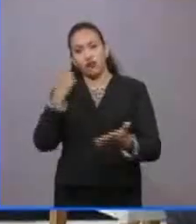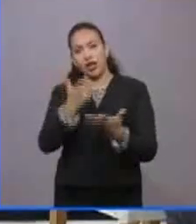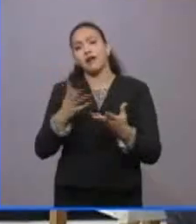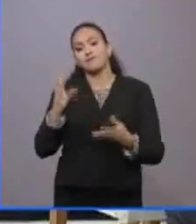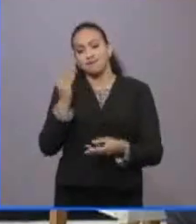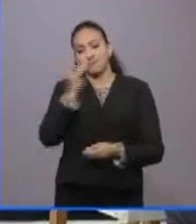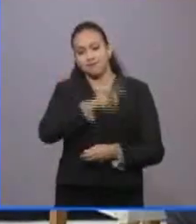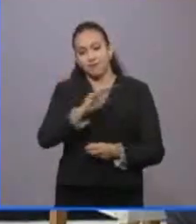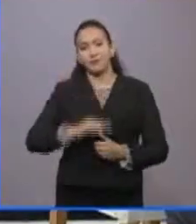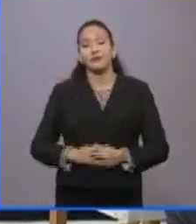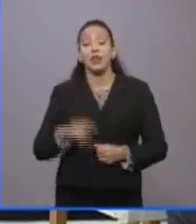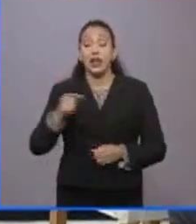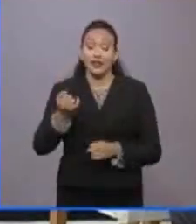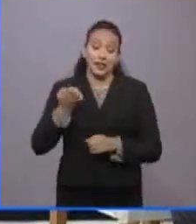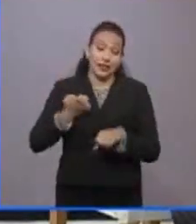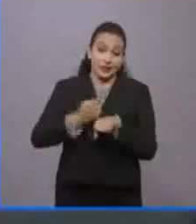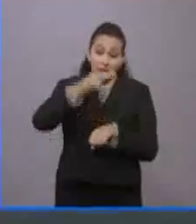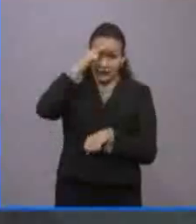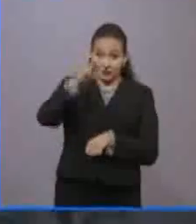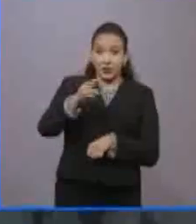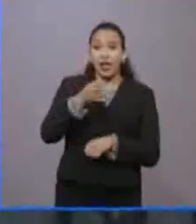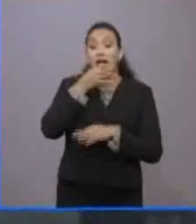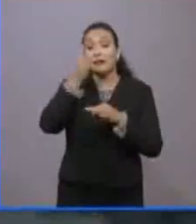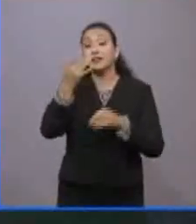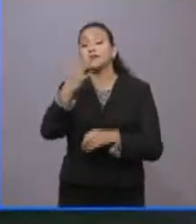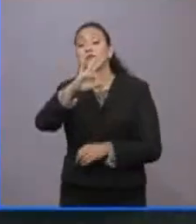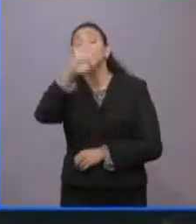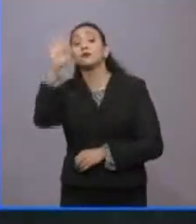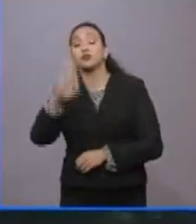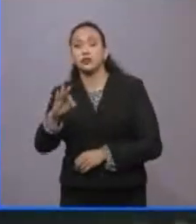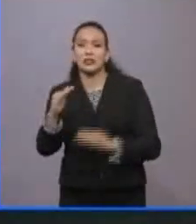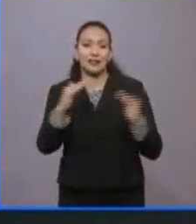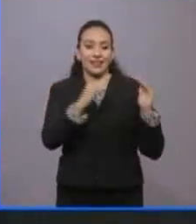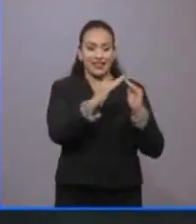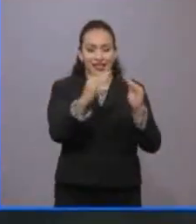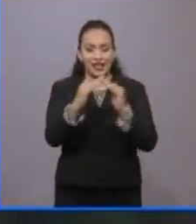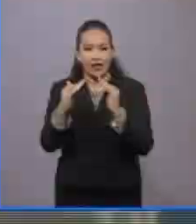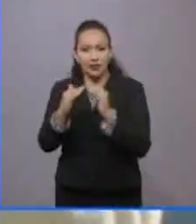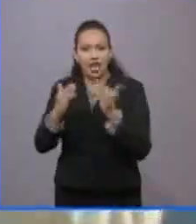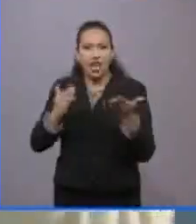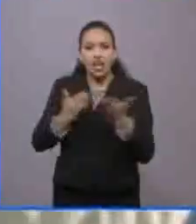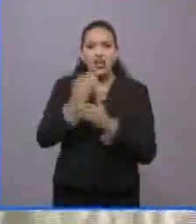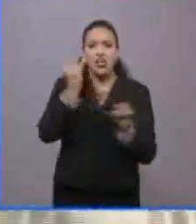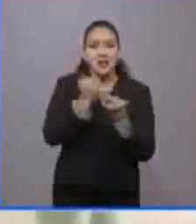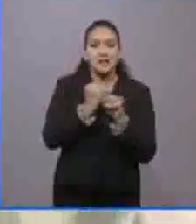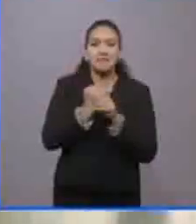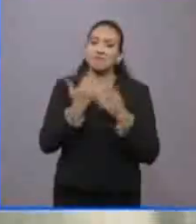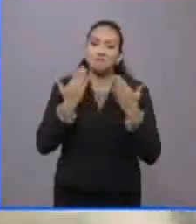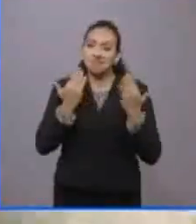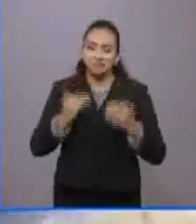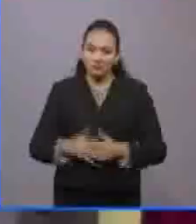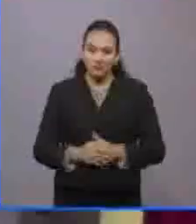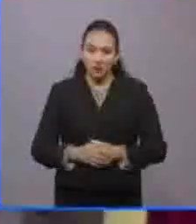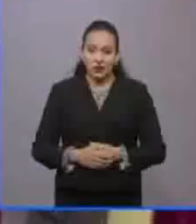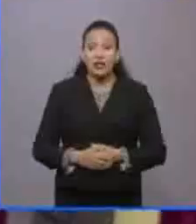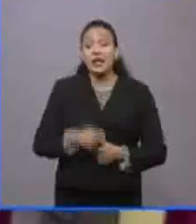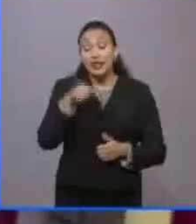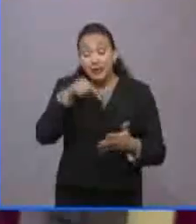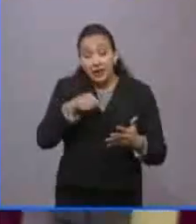se informó que en el Estado de México, el 50% de hogares no cuenta con acceso a Internet. De esto, solo